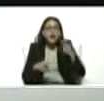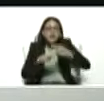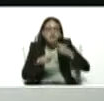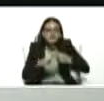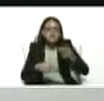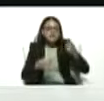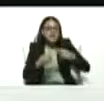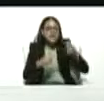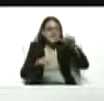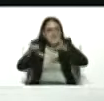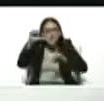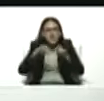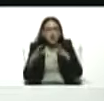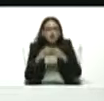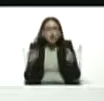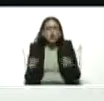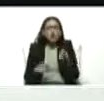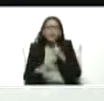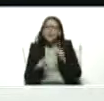industria alimentaria.